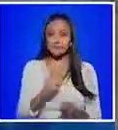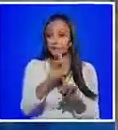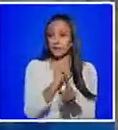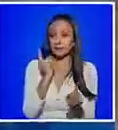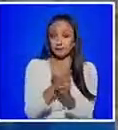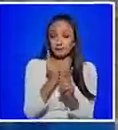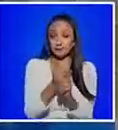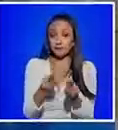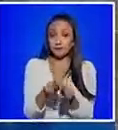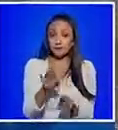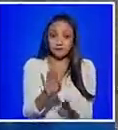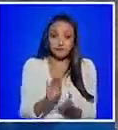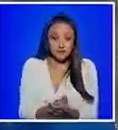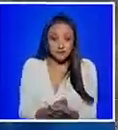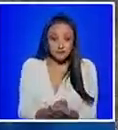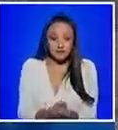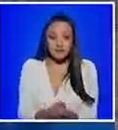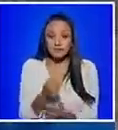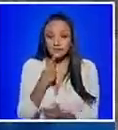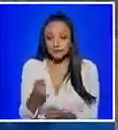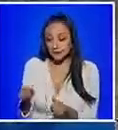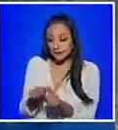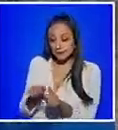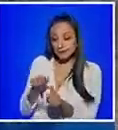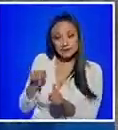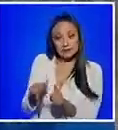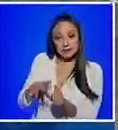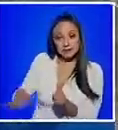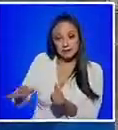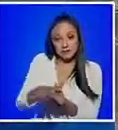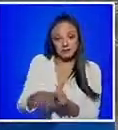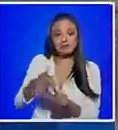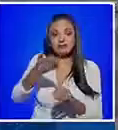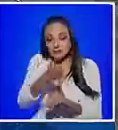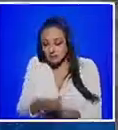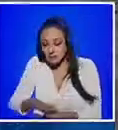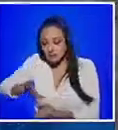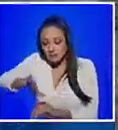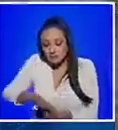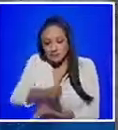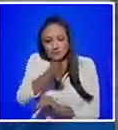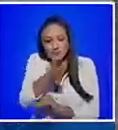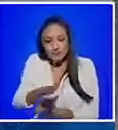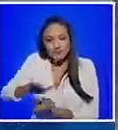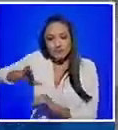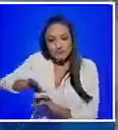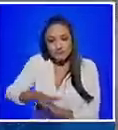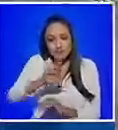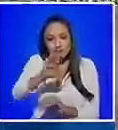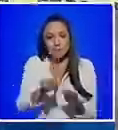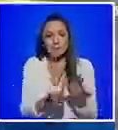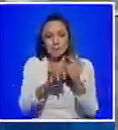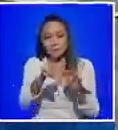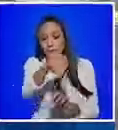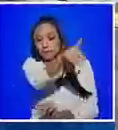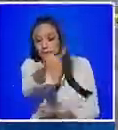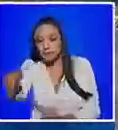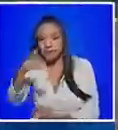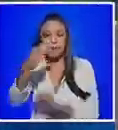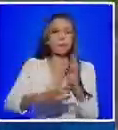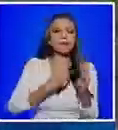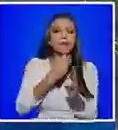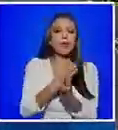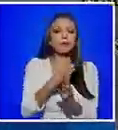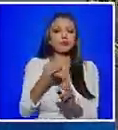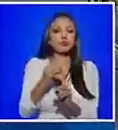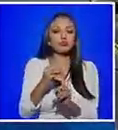precisar, ¿no? Que muy cerca de este hueco, pues también está la cuneta de acá, de la calle principal de la avenida Manuel Córdoba Galarza,